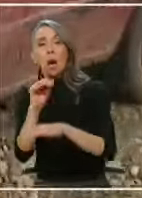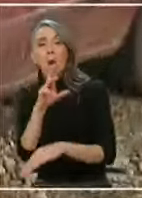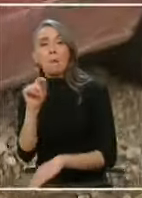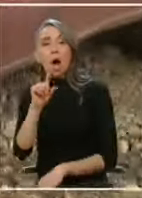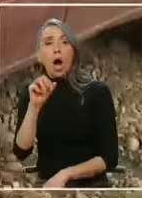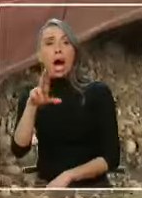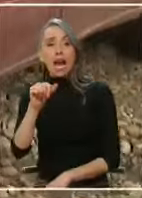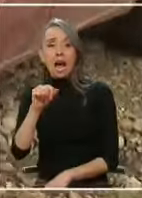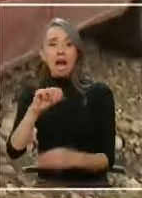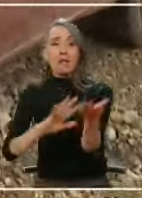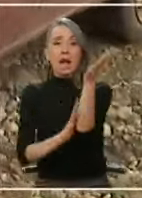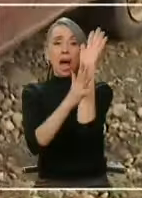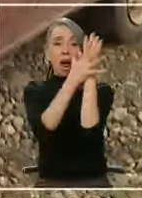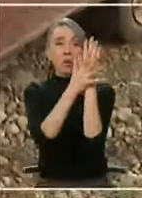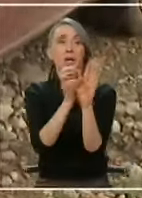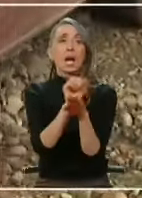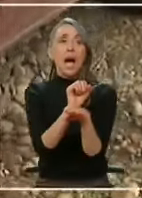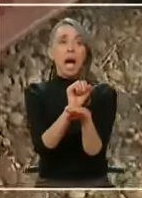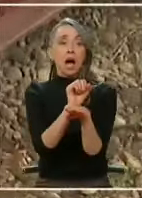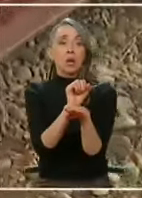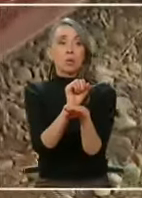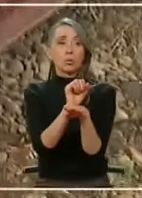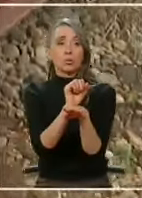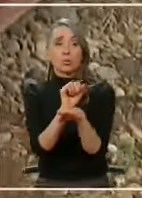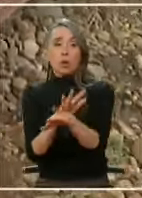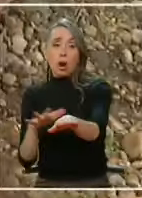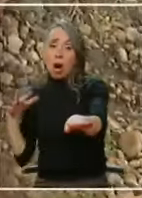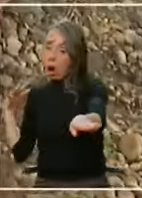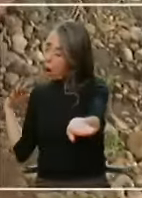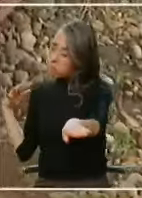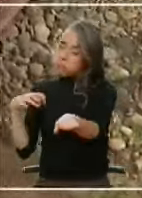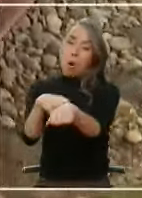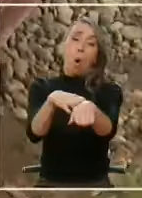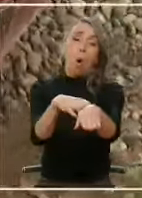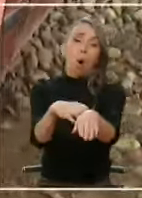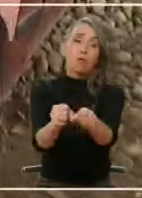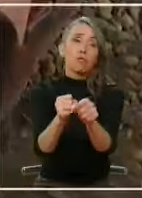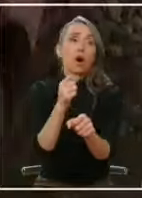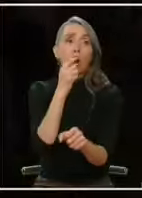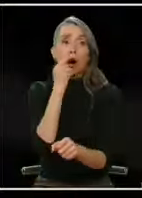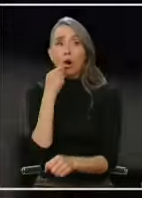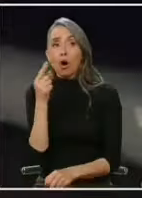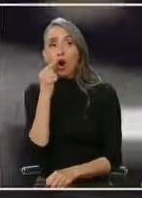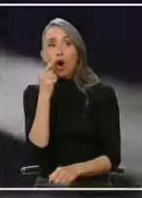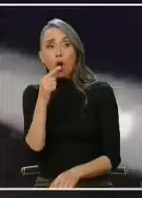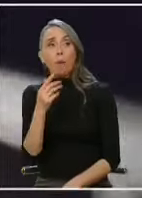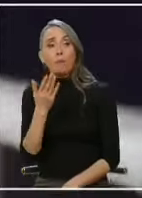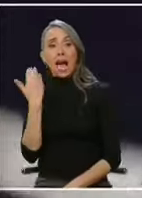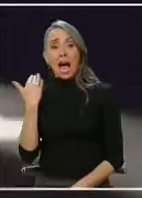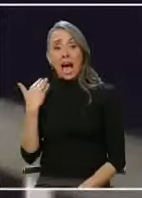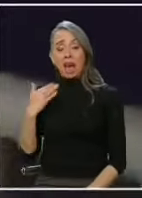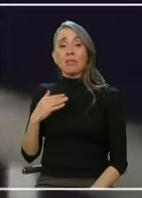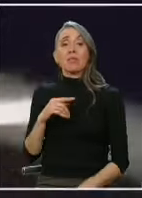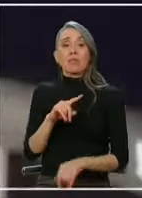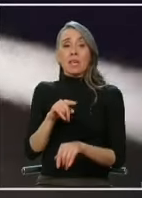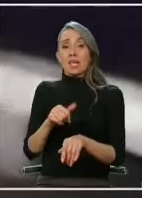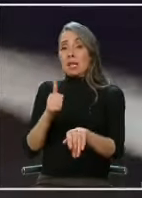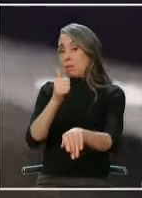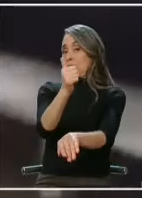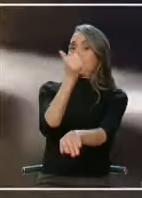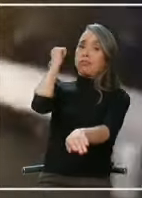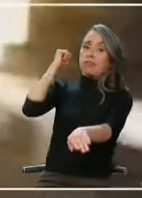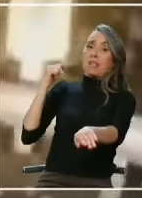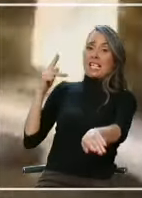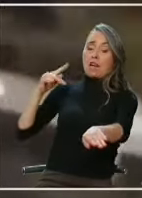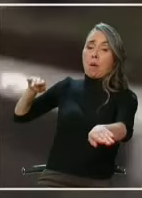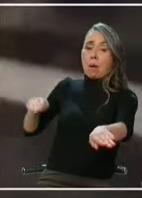Araucanía, cuando un auto los impactó de lleno a alta energía. Creo que el tipo venía zigzagueando ya hace muchos kilómetros